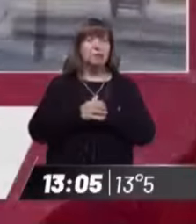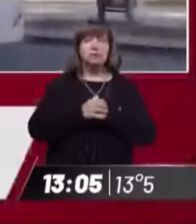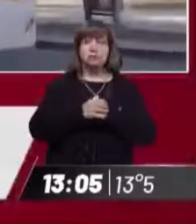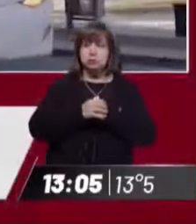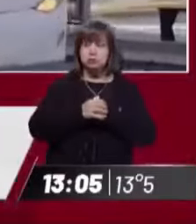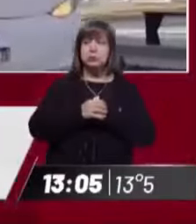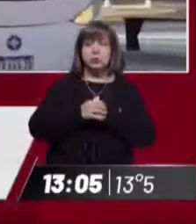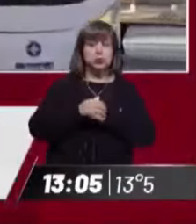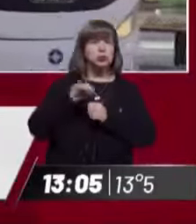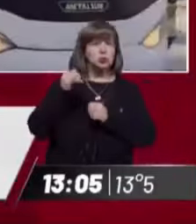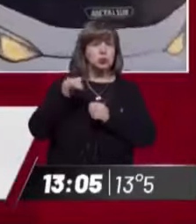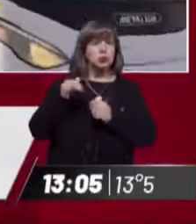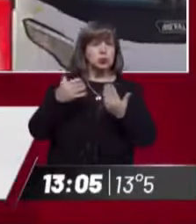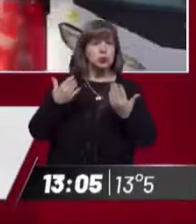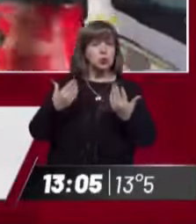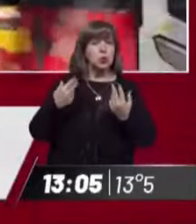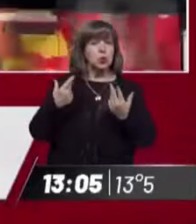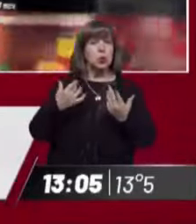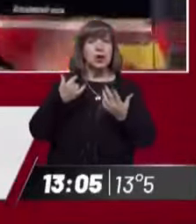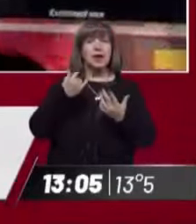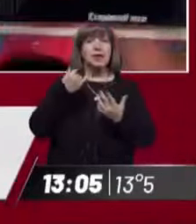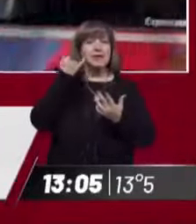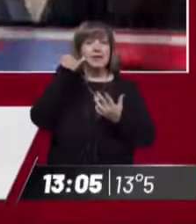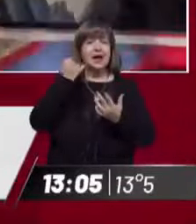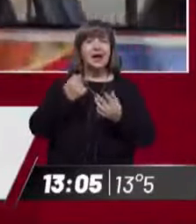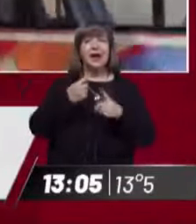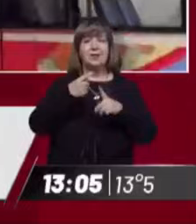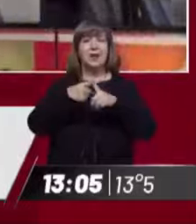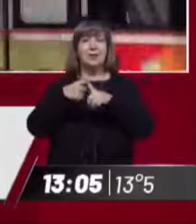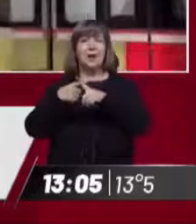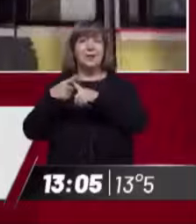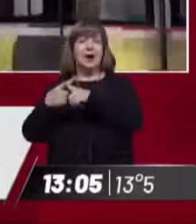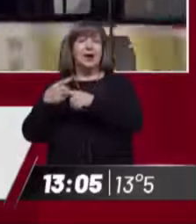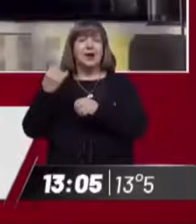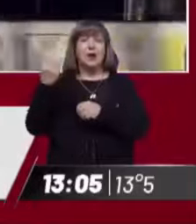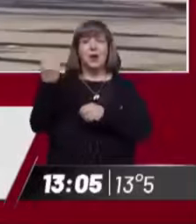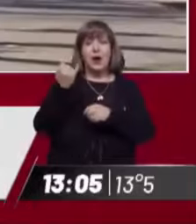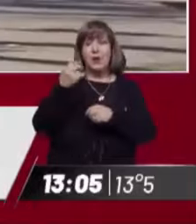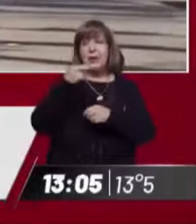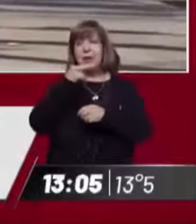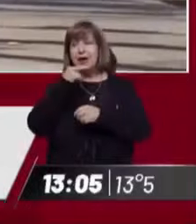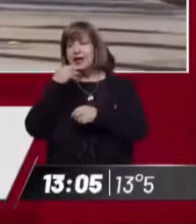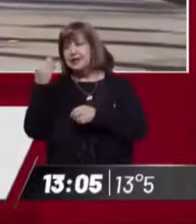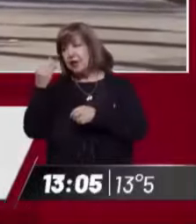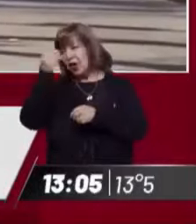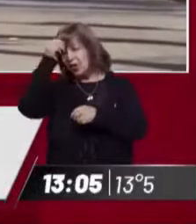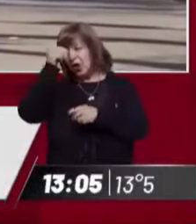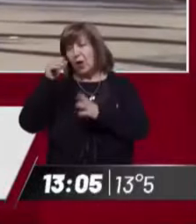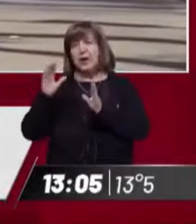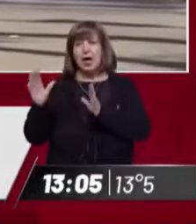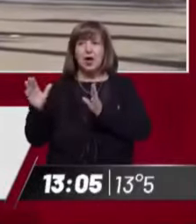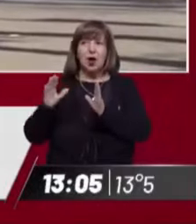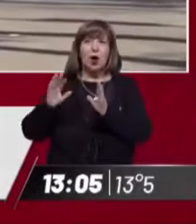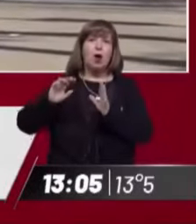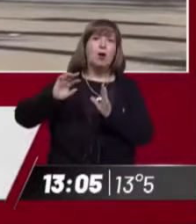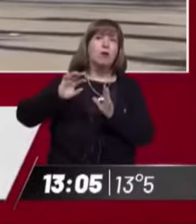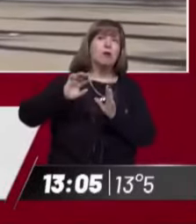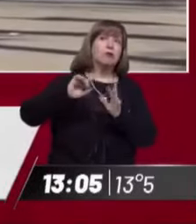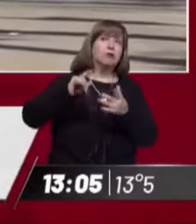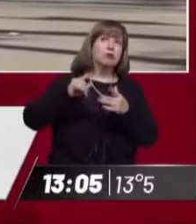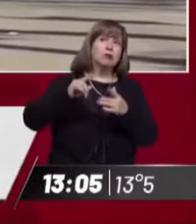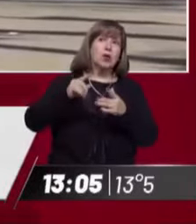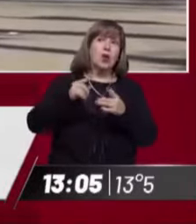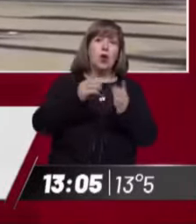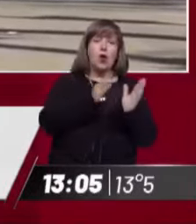la posibilidad de más días es quizás uno de los elementos que ha influido para que sea mejor